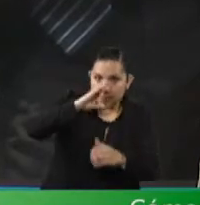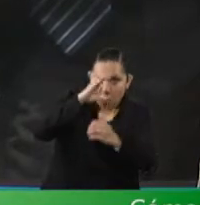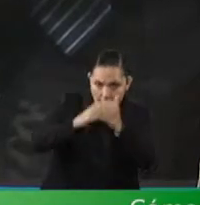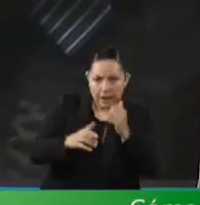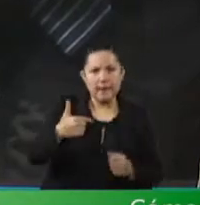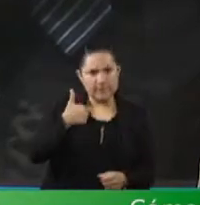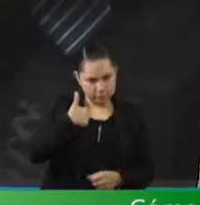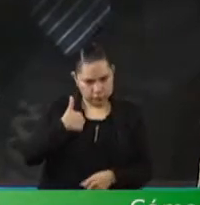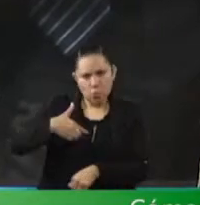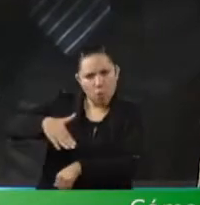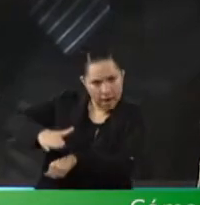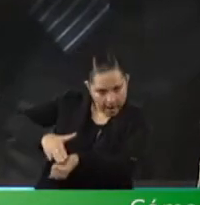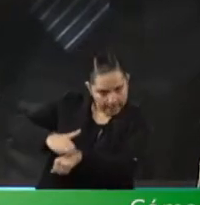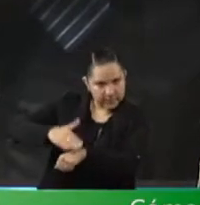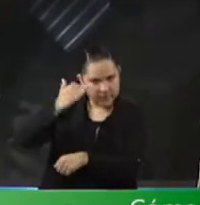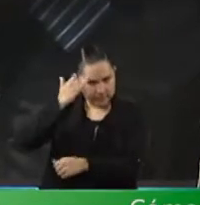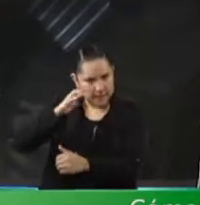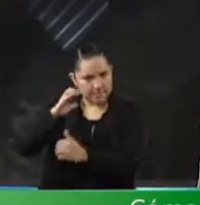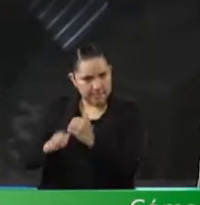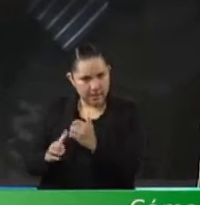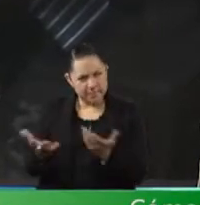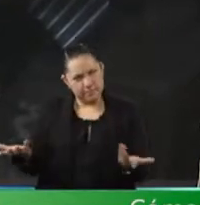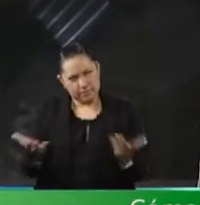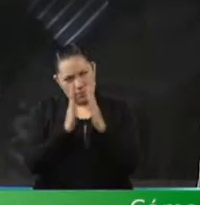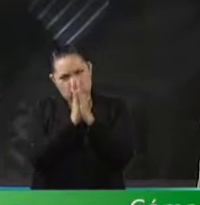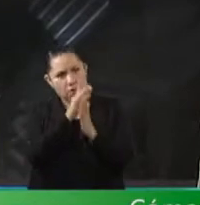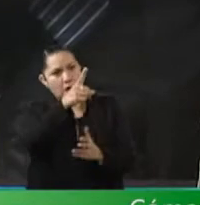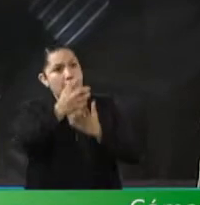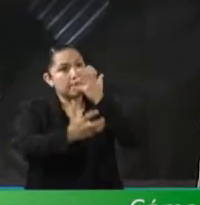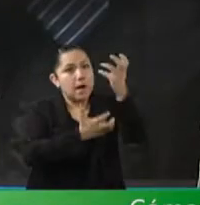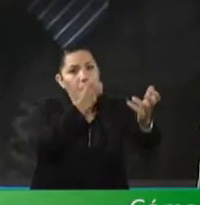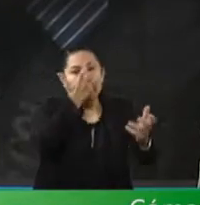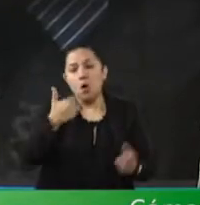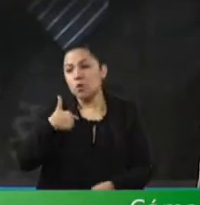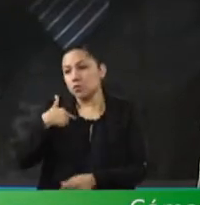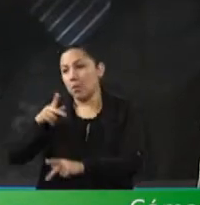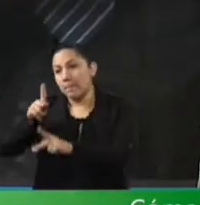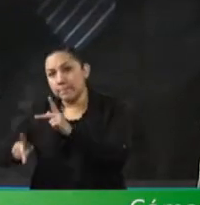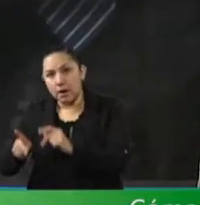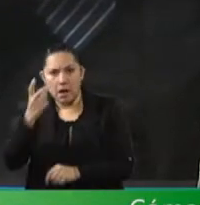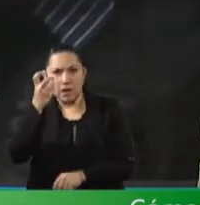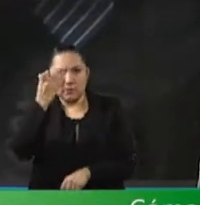continúe porque si no nos retrasamos más con esta intervención que tengo que hacer